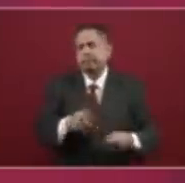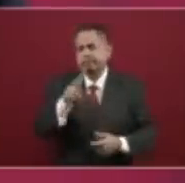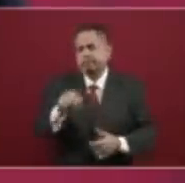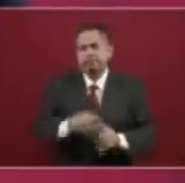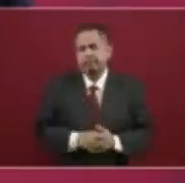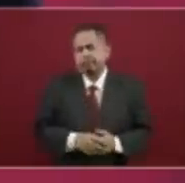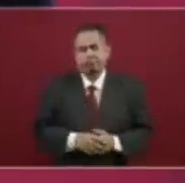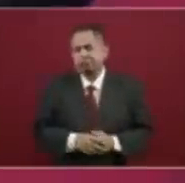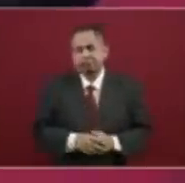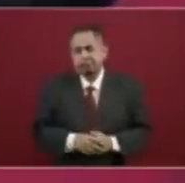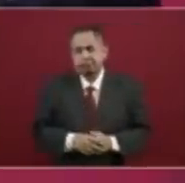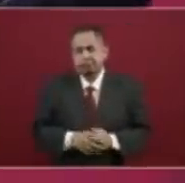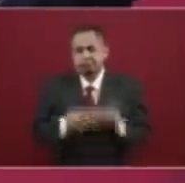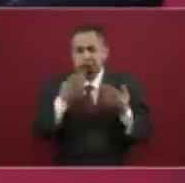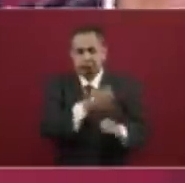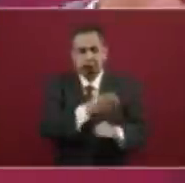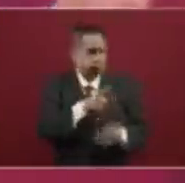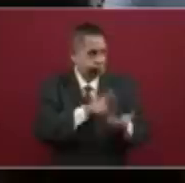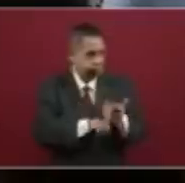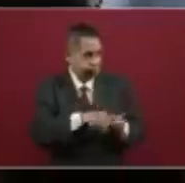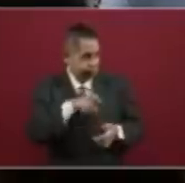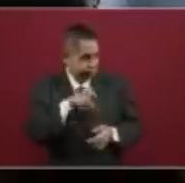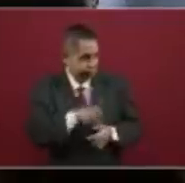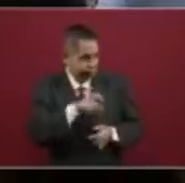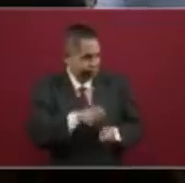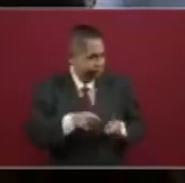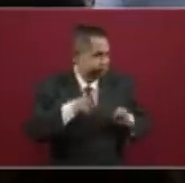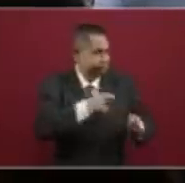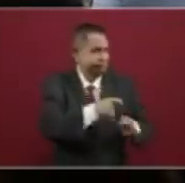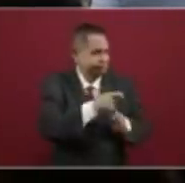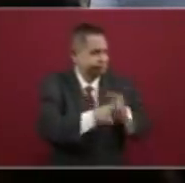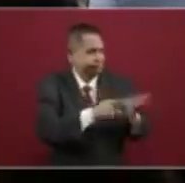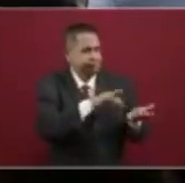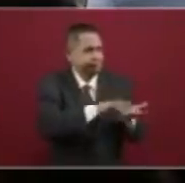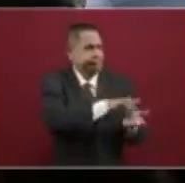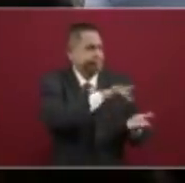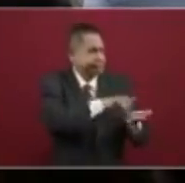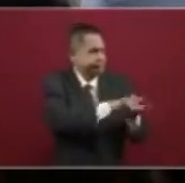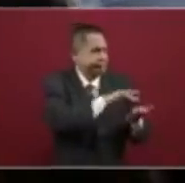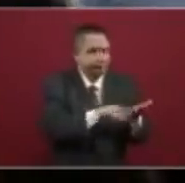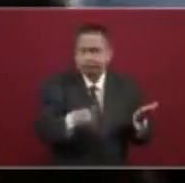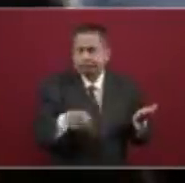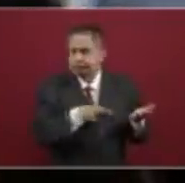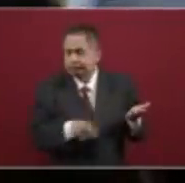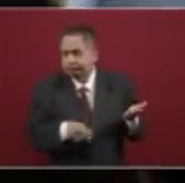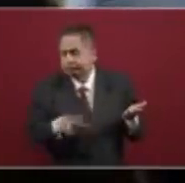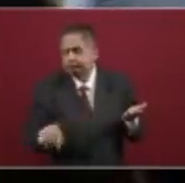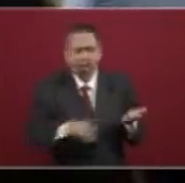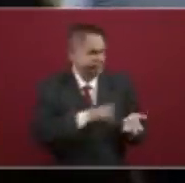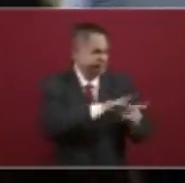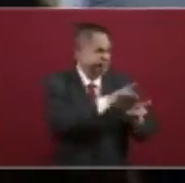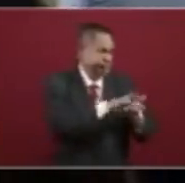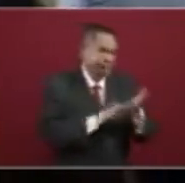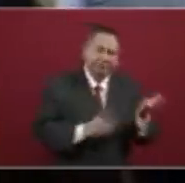Ellos, los que tienen más posibilidades, tienen más agarraderas,